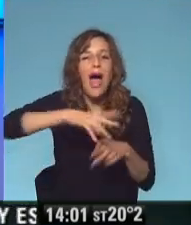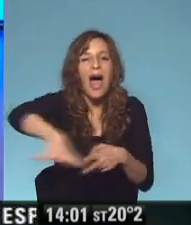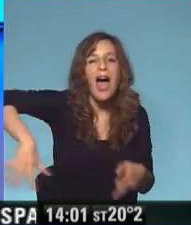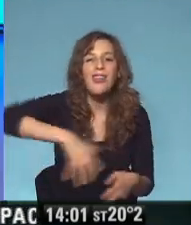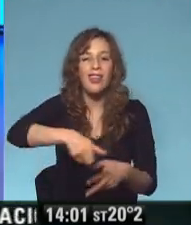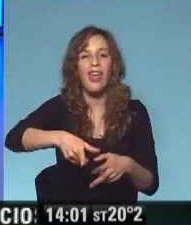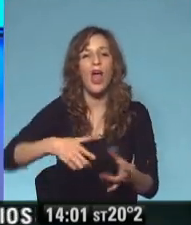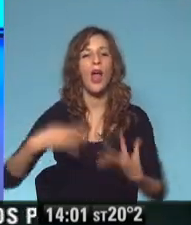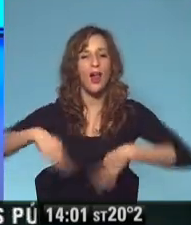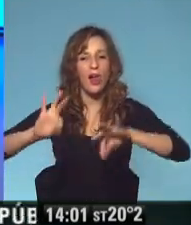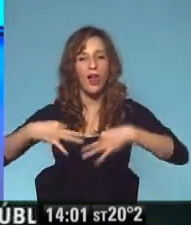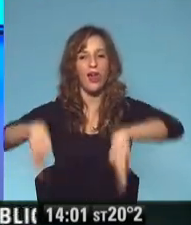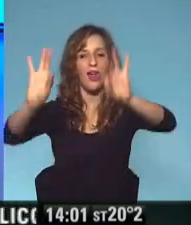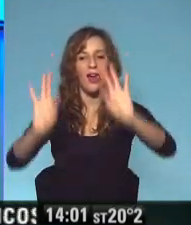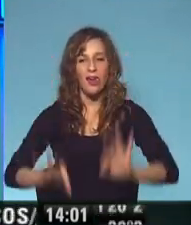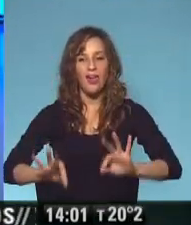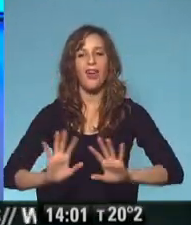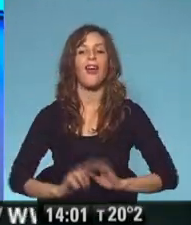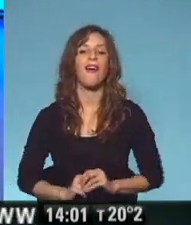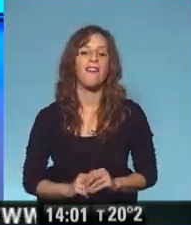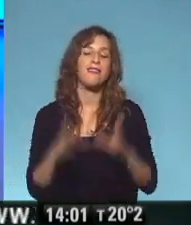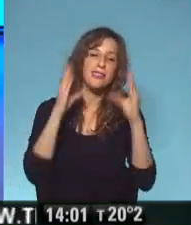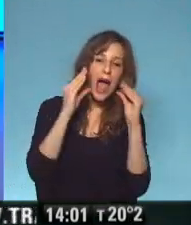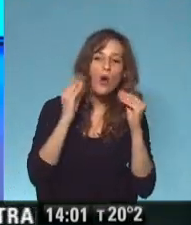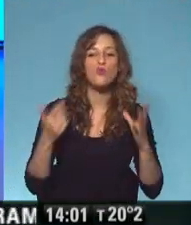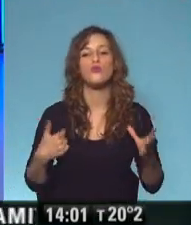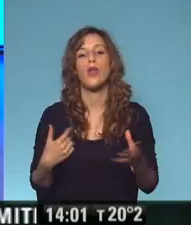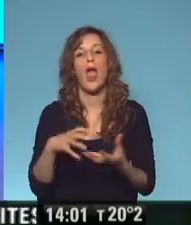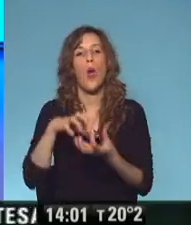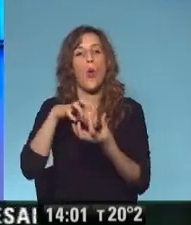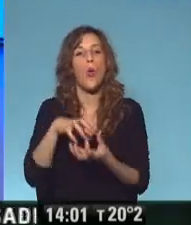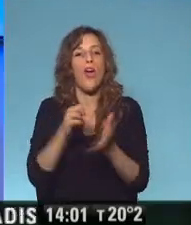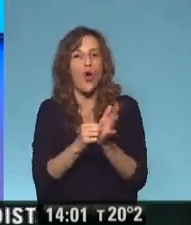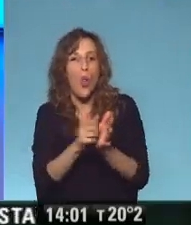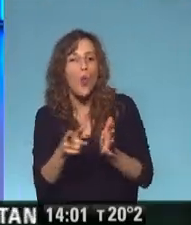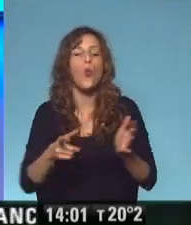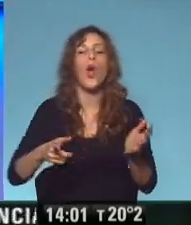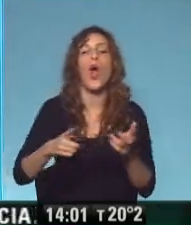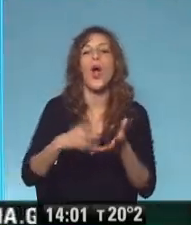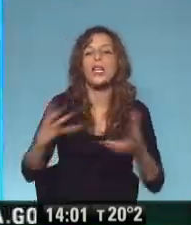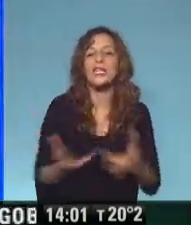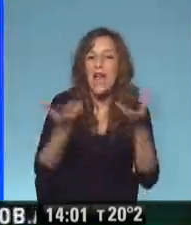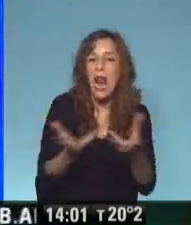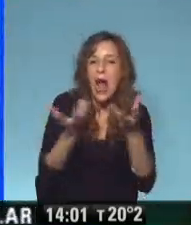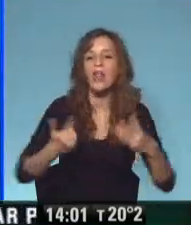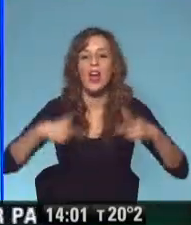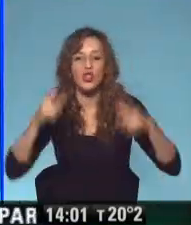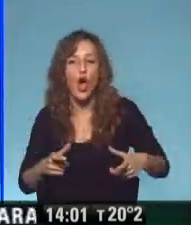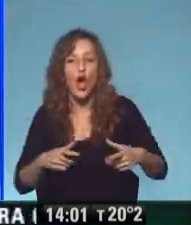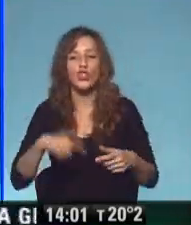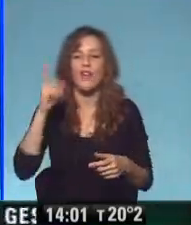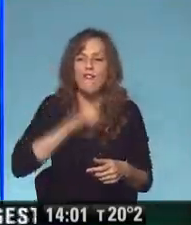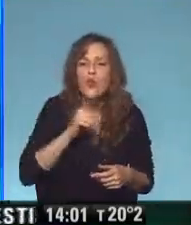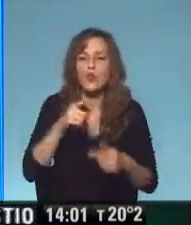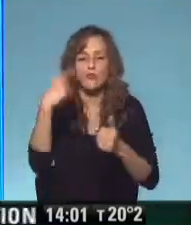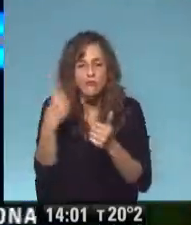lonita, ponerme el sanguchito de miga, huevo duro, ensalada, torta. Sí, claro, fruta. Sí.